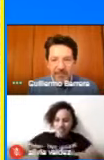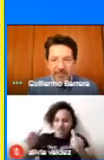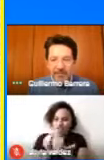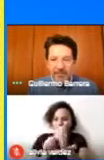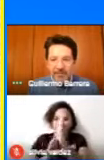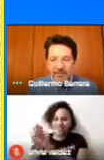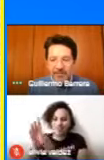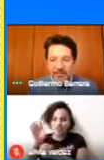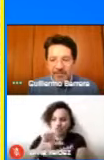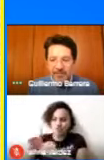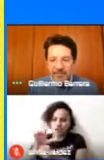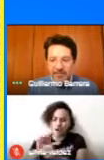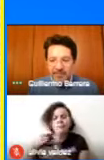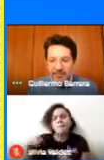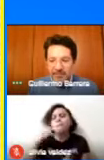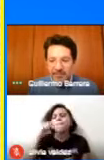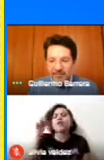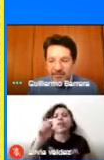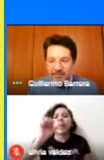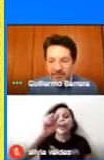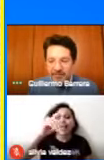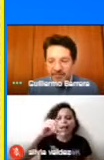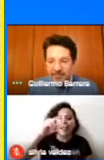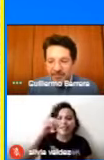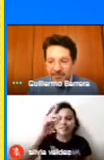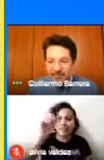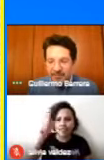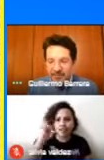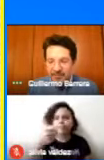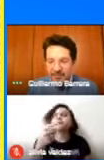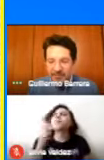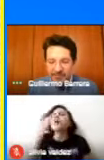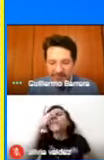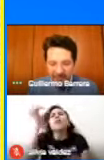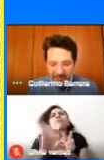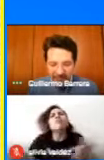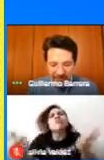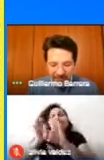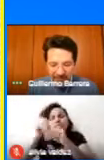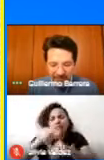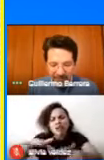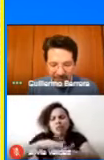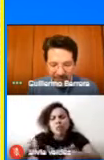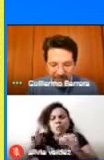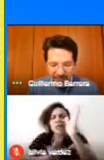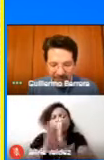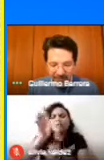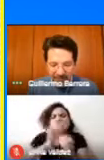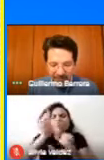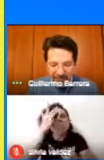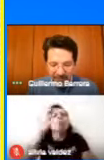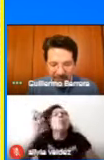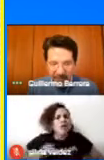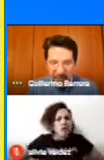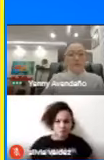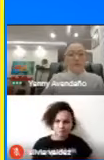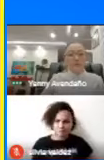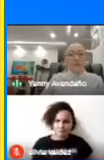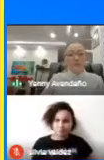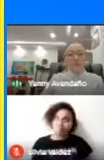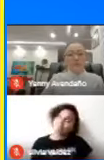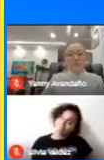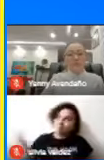desarrollo local. Te pregunta Andrés Uribe, ¿por qué es tan importante el territorio para el desarrollo local? Porque